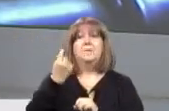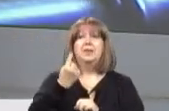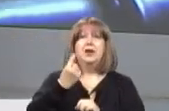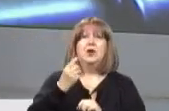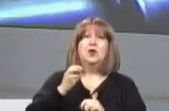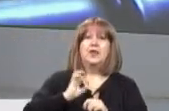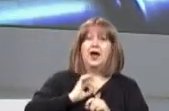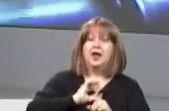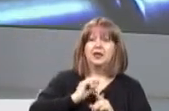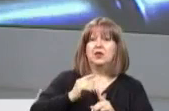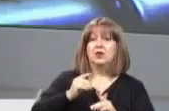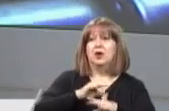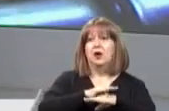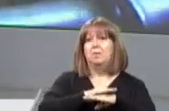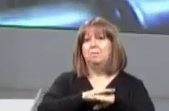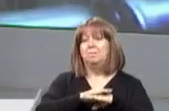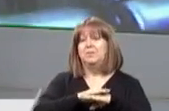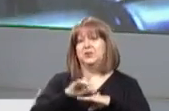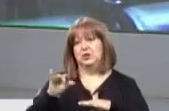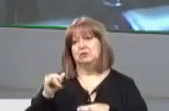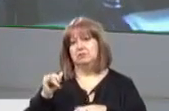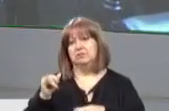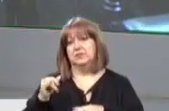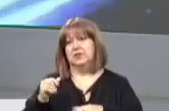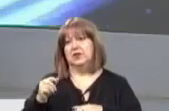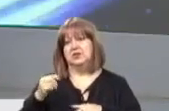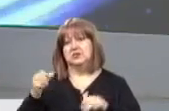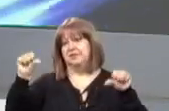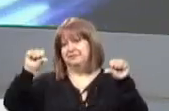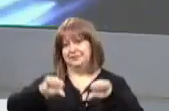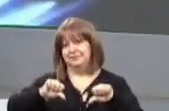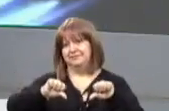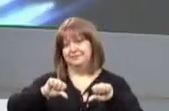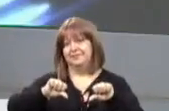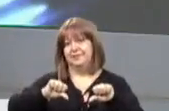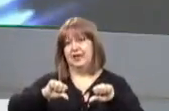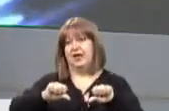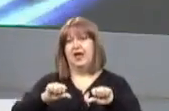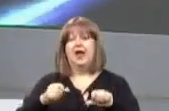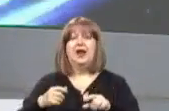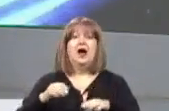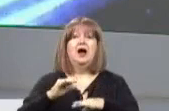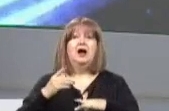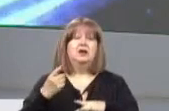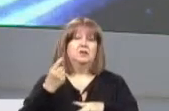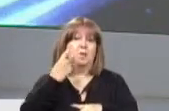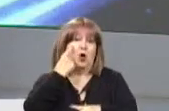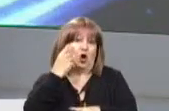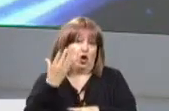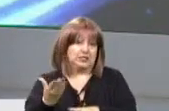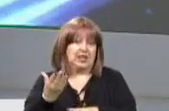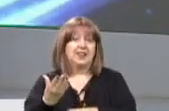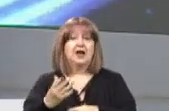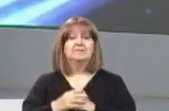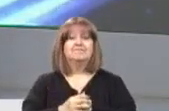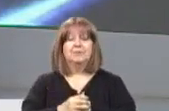año y hace poco. Sí, una plataforma muy grande que también cayó y era una plataforma muy reconocida. Claro. ¿Esto